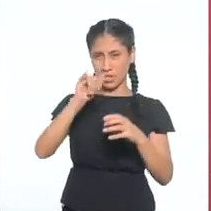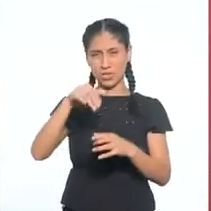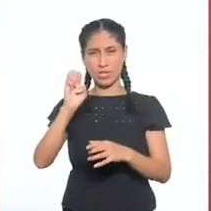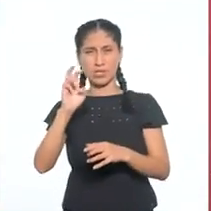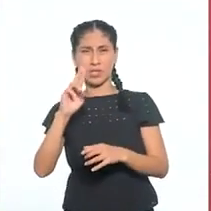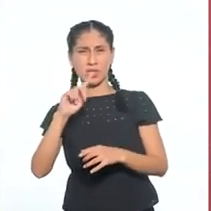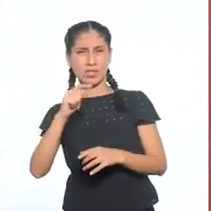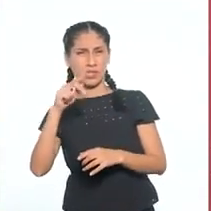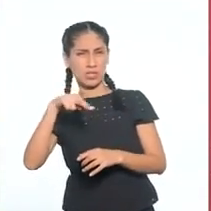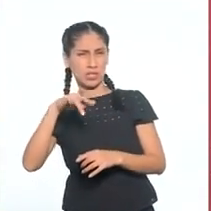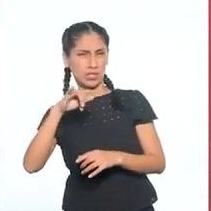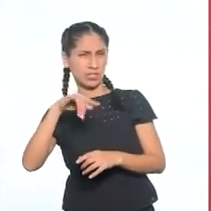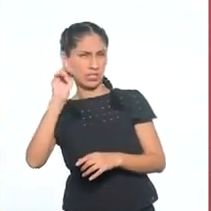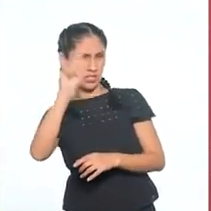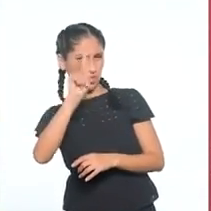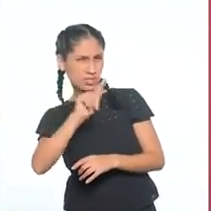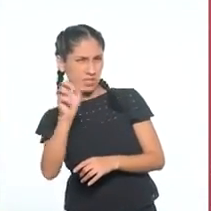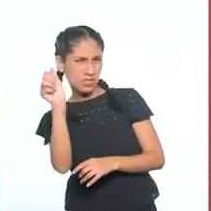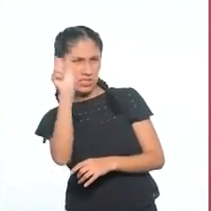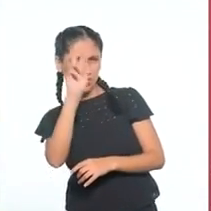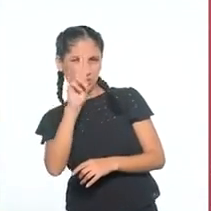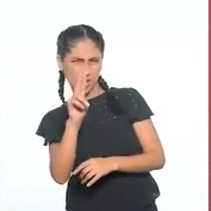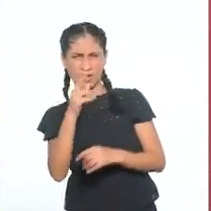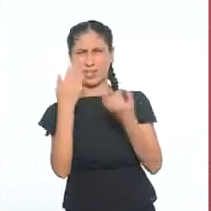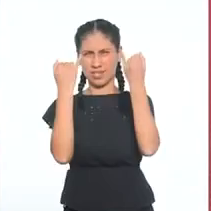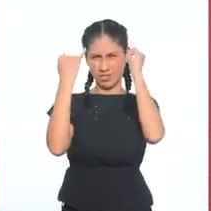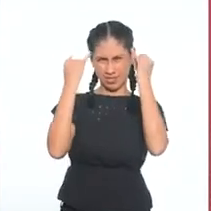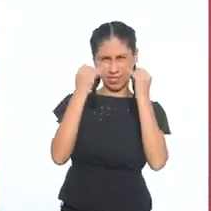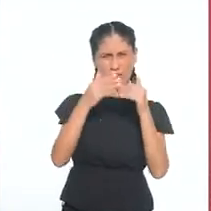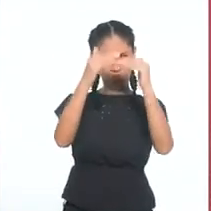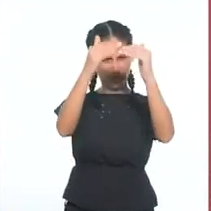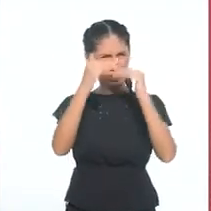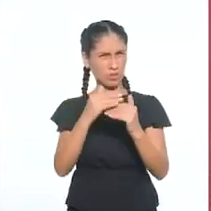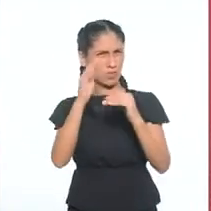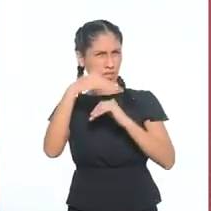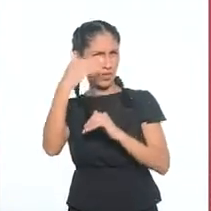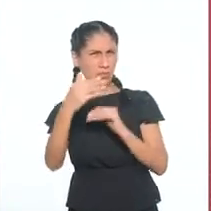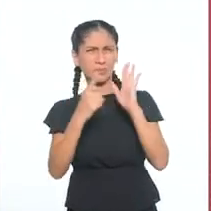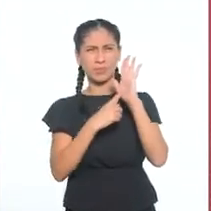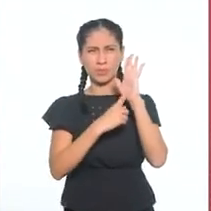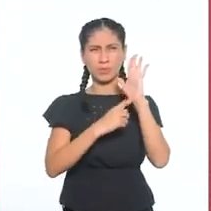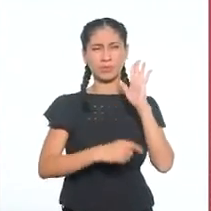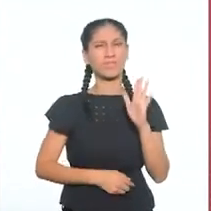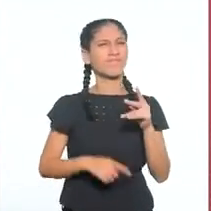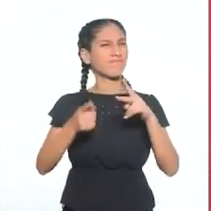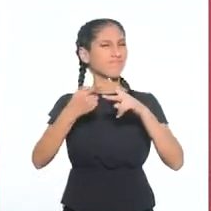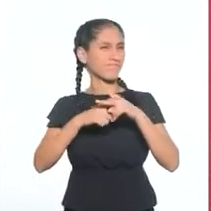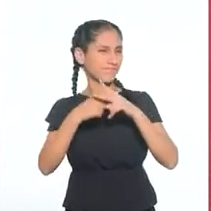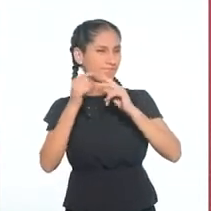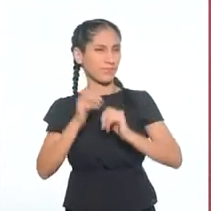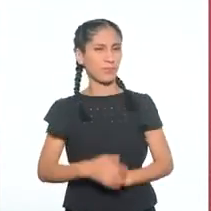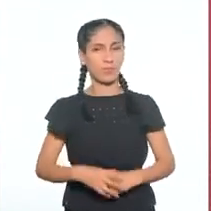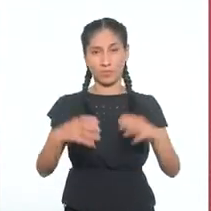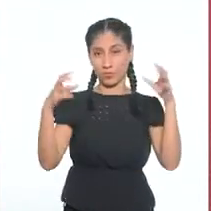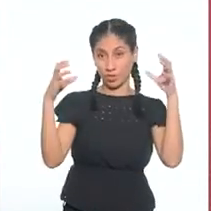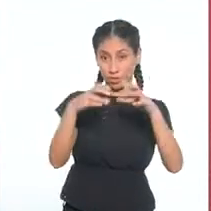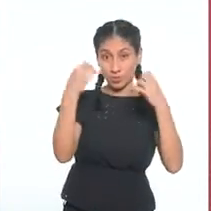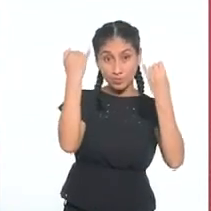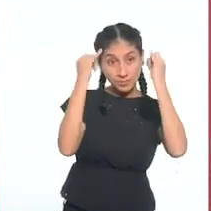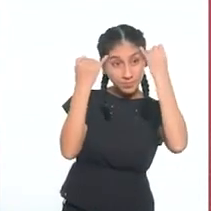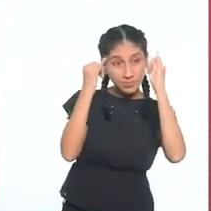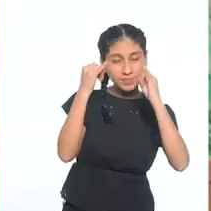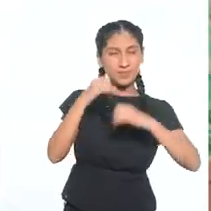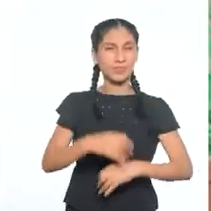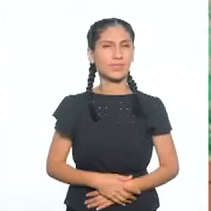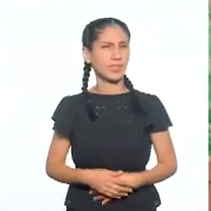las ideas que bueno que lo mencioné porque justo son las siguientes estrategias de las que íbamos a hablar empecemos por el agrupamiento